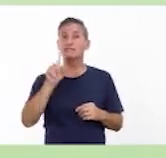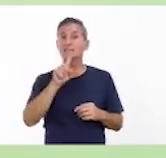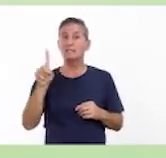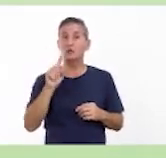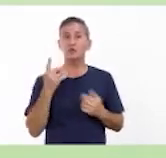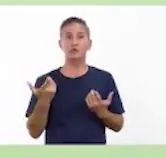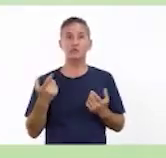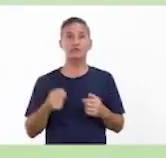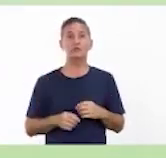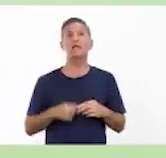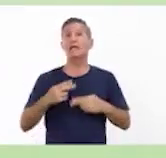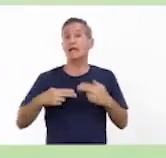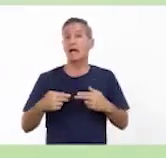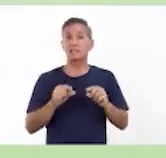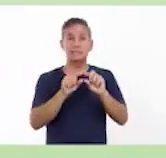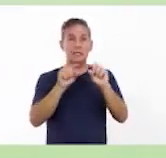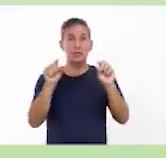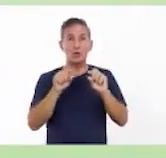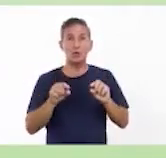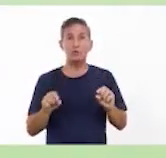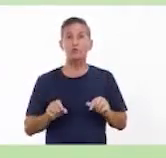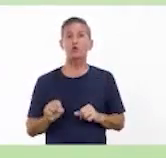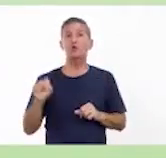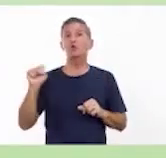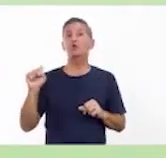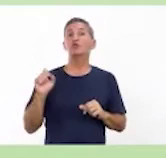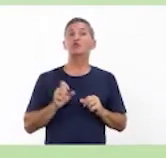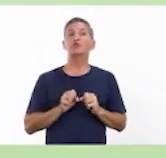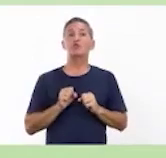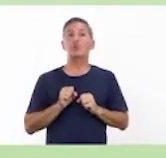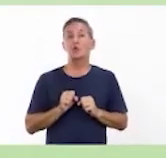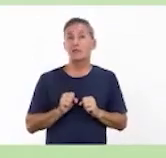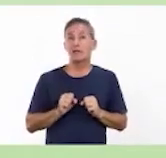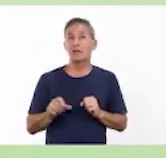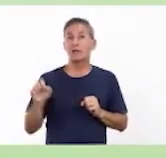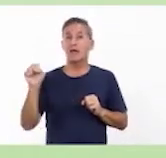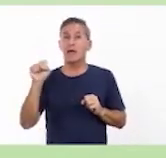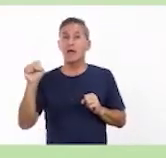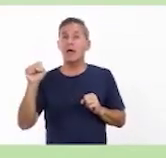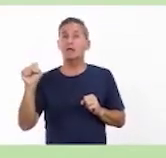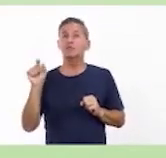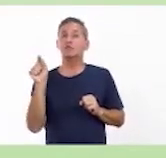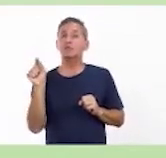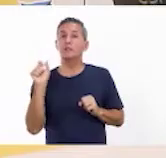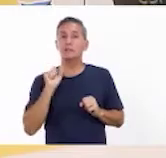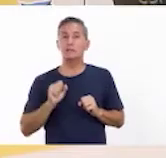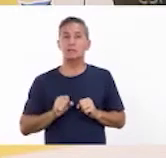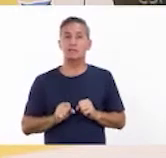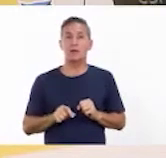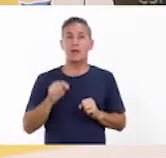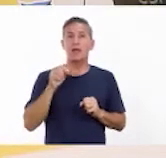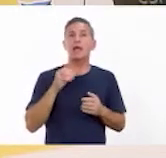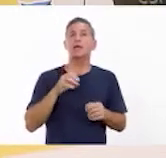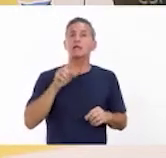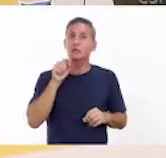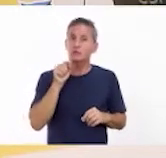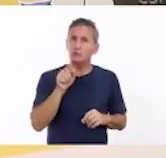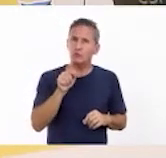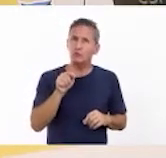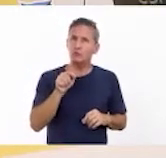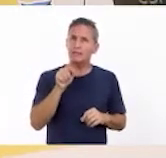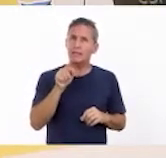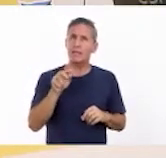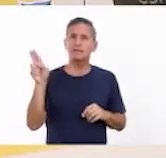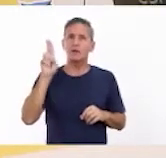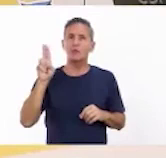también construir oraciones subordinadas sustantivas, porque pertenecen a esta unidad, a la unidad